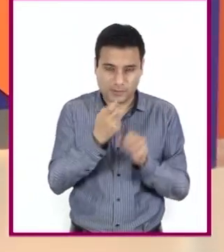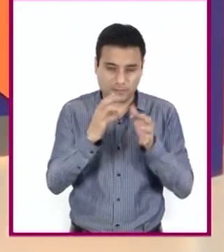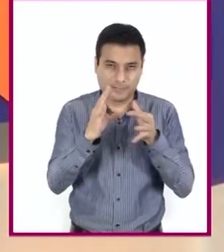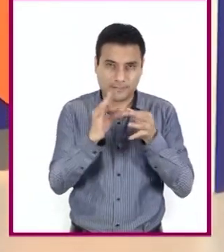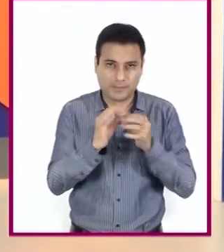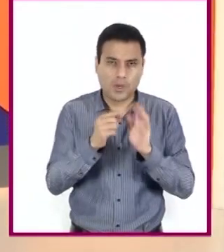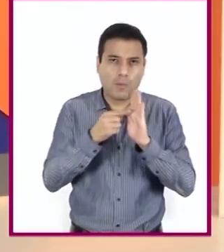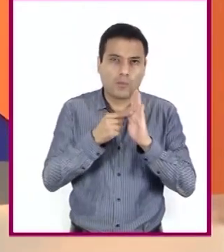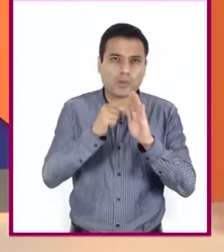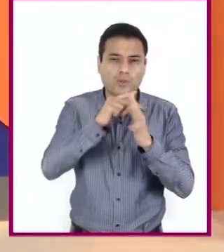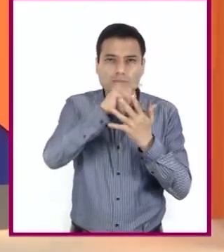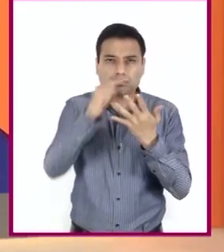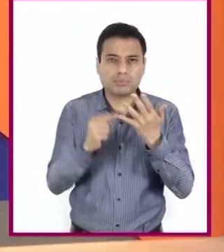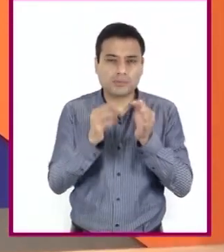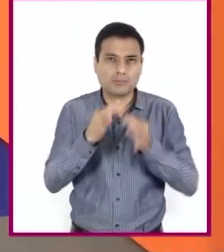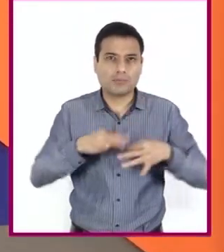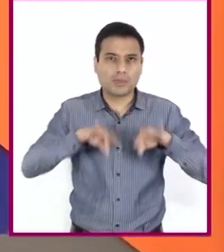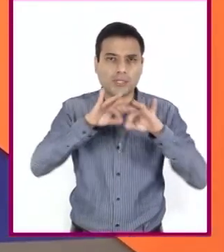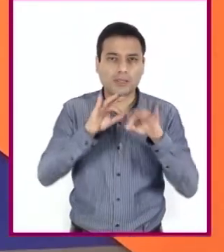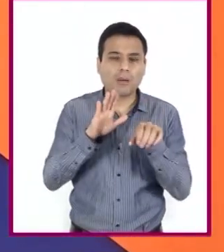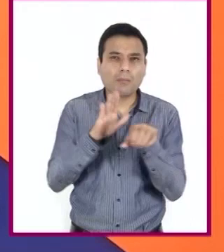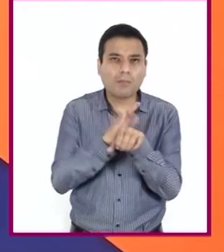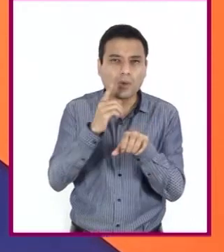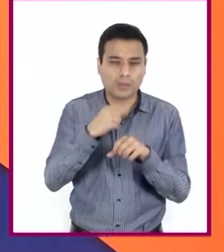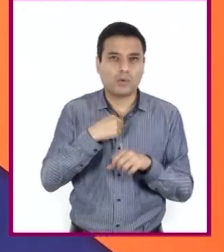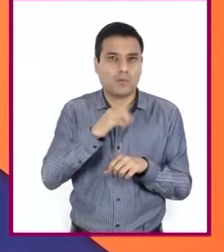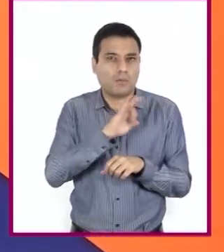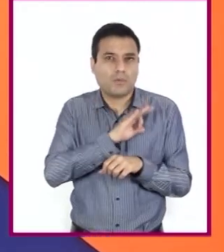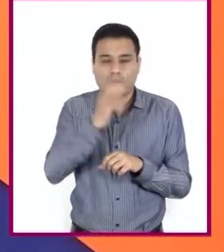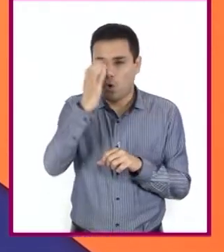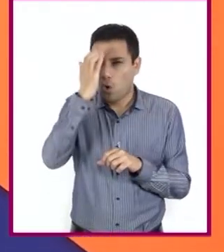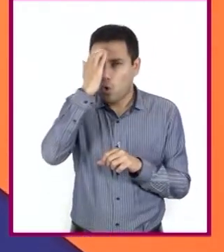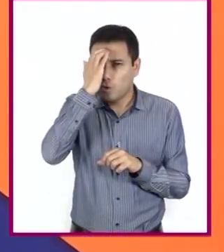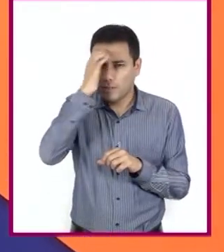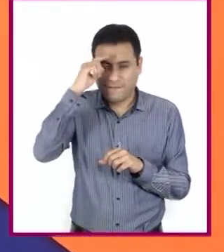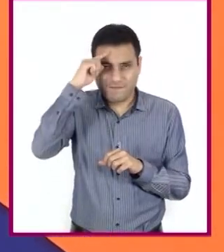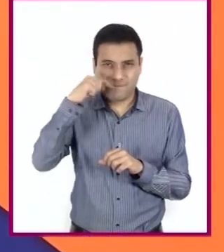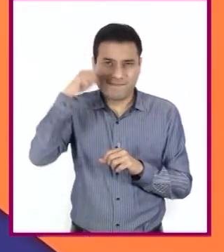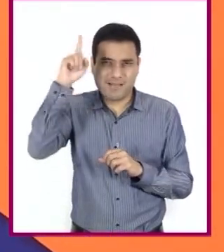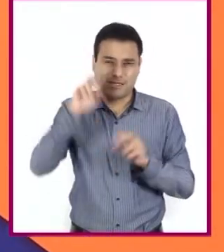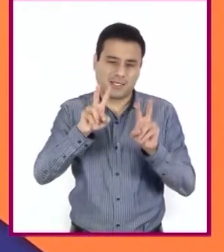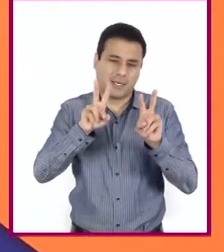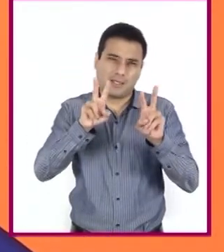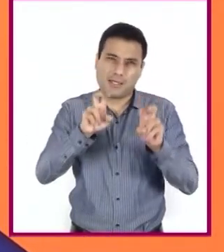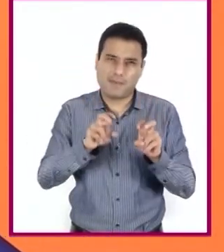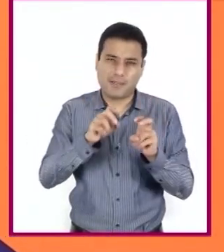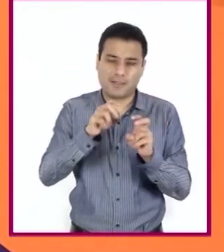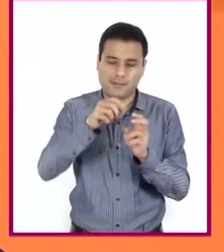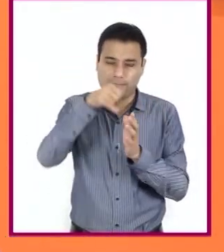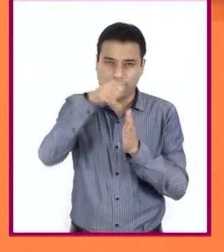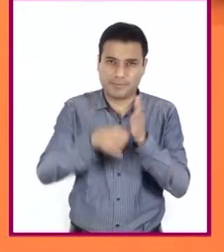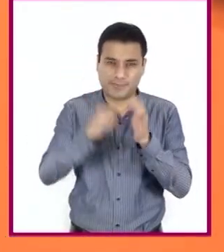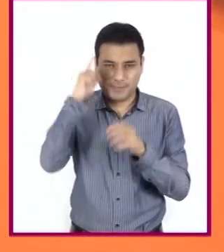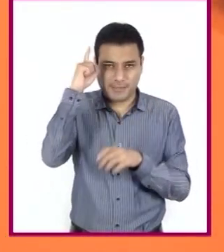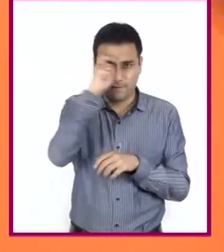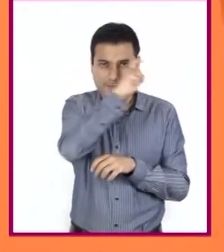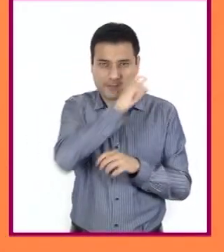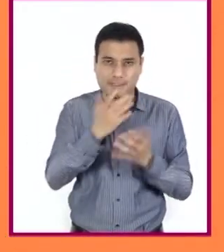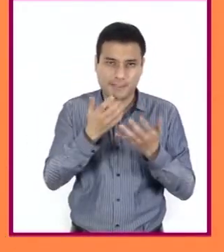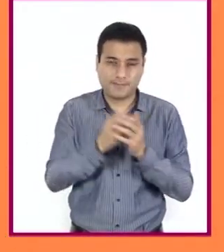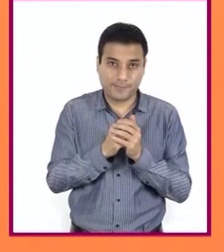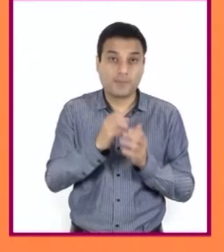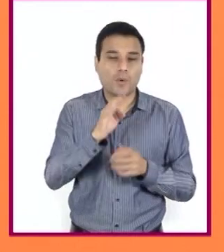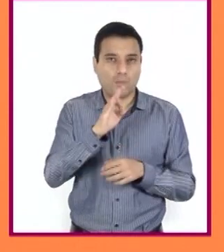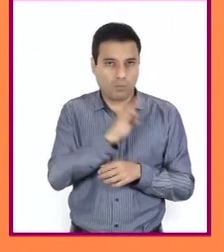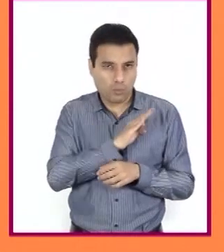modelos es que nos permiten un acercamiento de una manera más sencilla a temas abstractos y complejos, de forma que se puedan